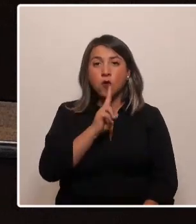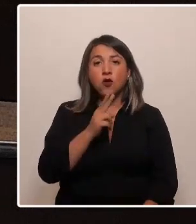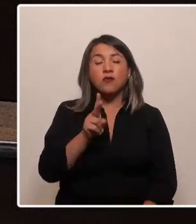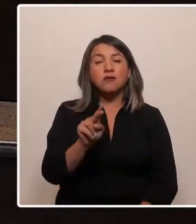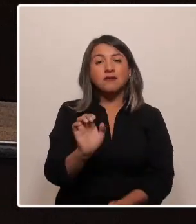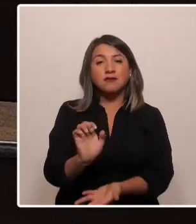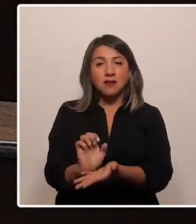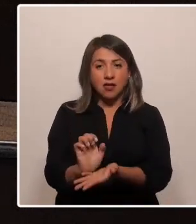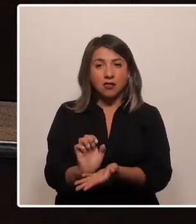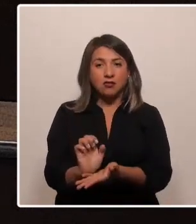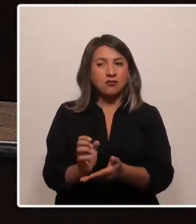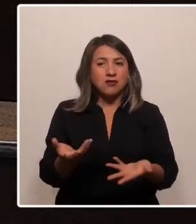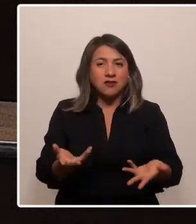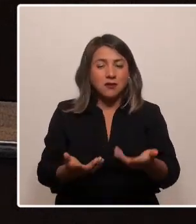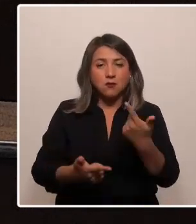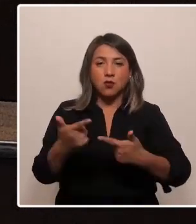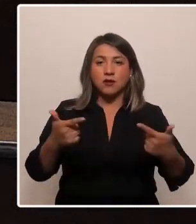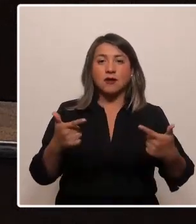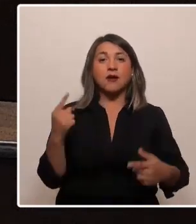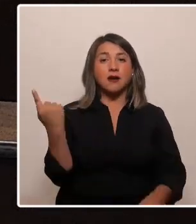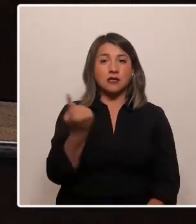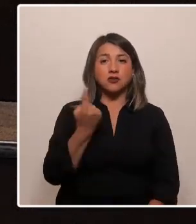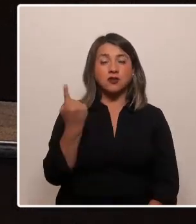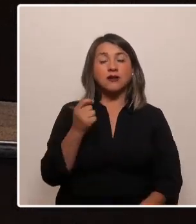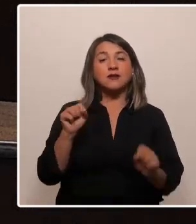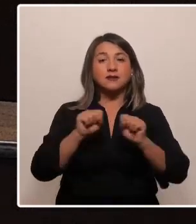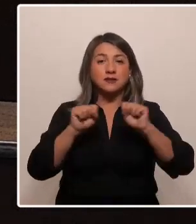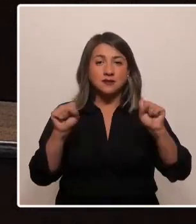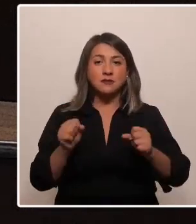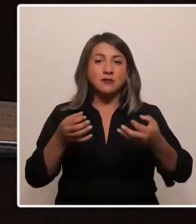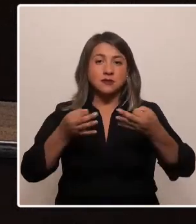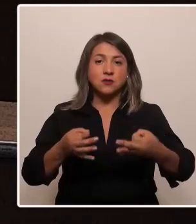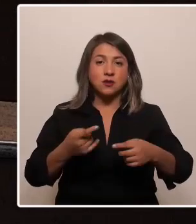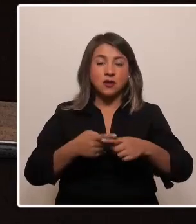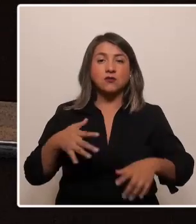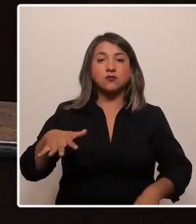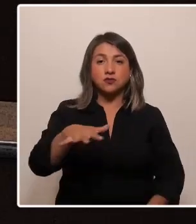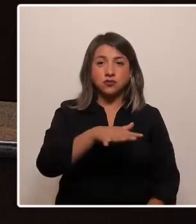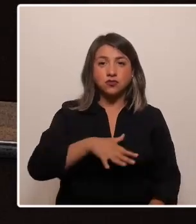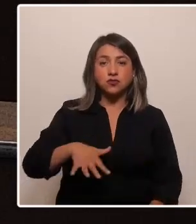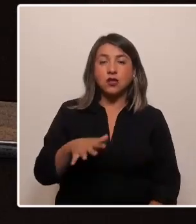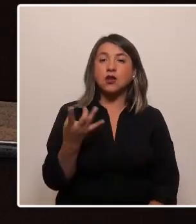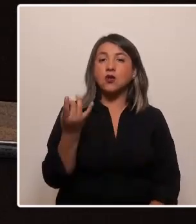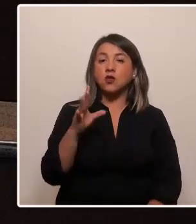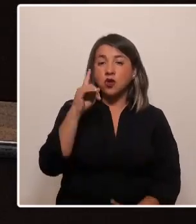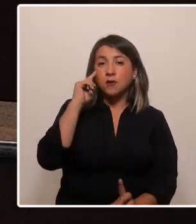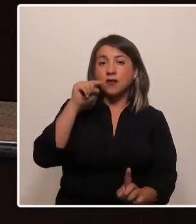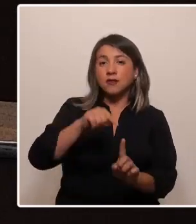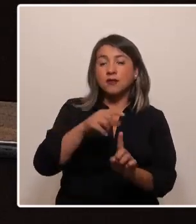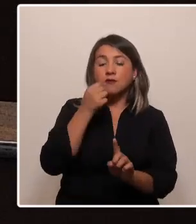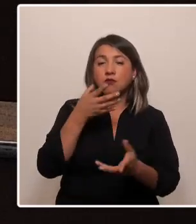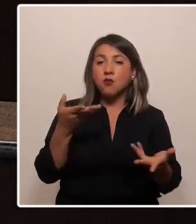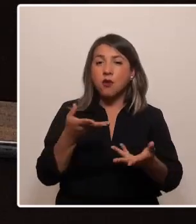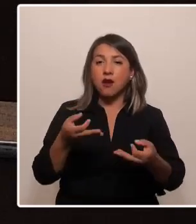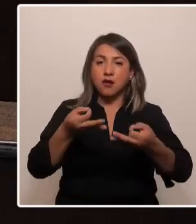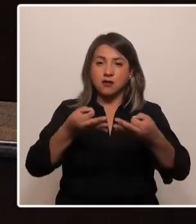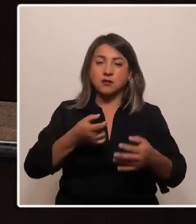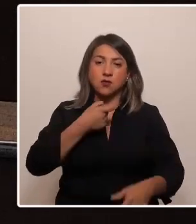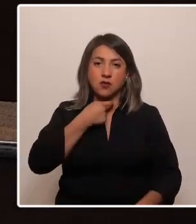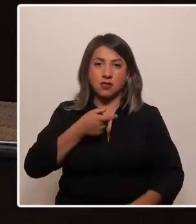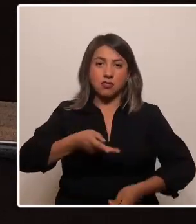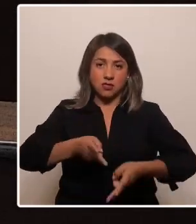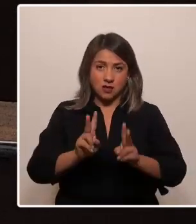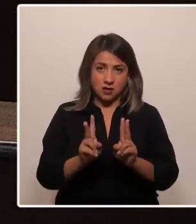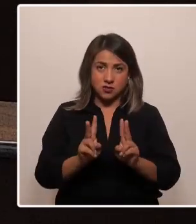para definir las políticas nacionales del sistema de seguridad social, cuyo único propósito debe ser garantizar derechos y